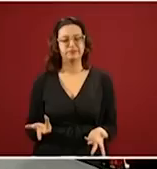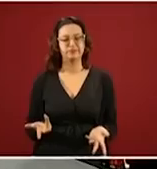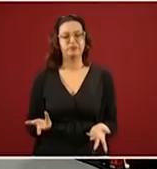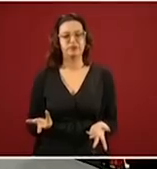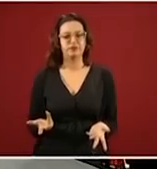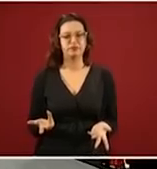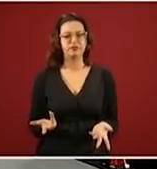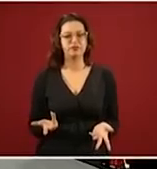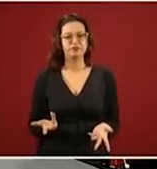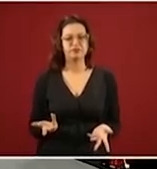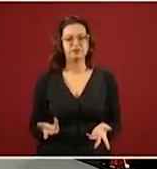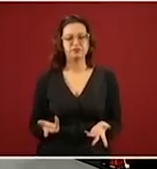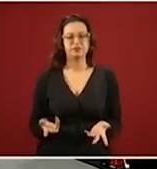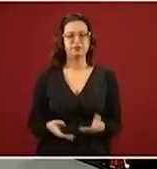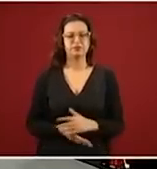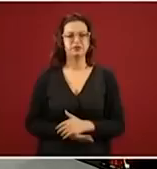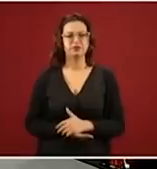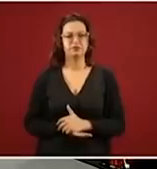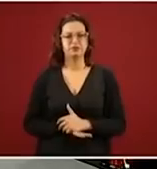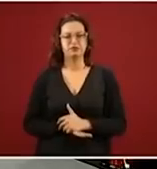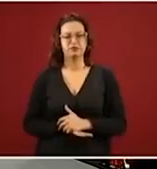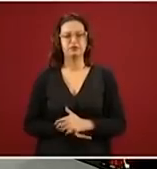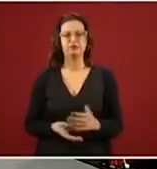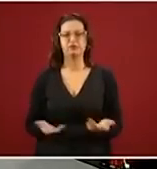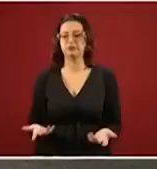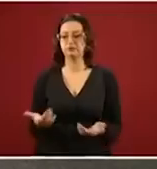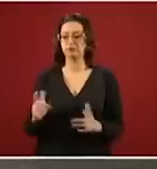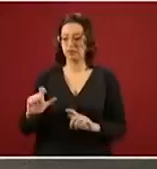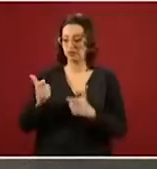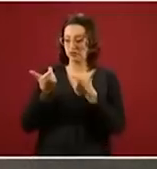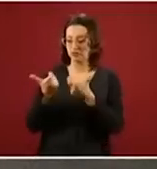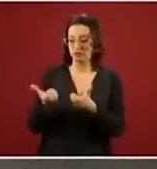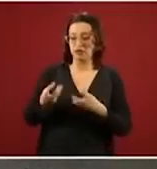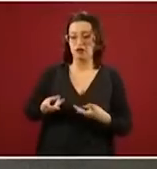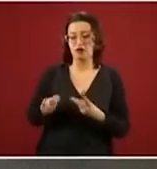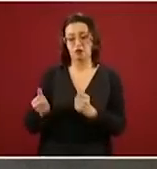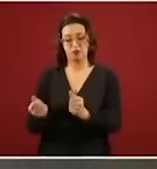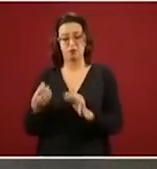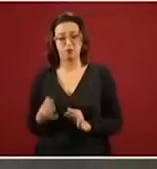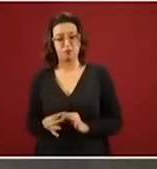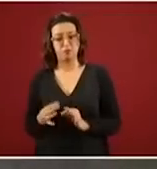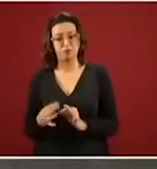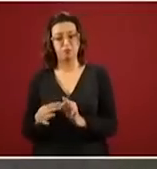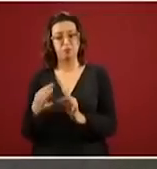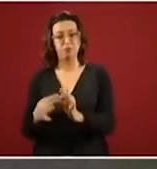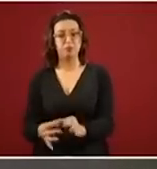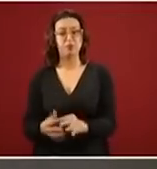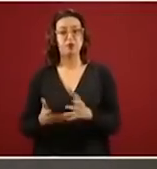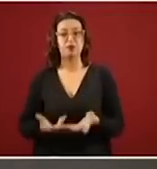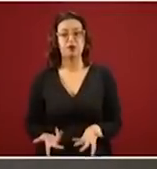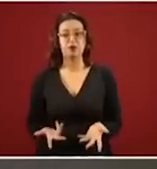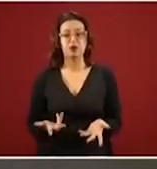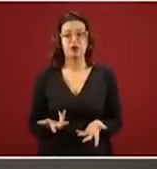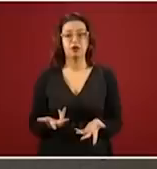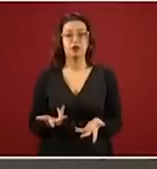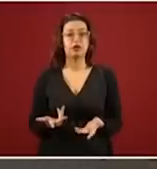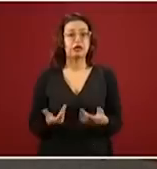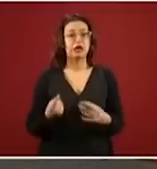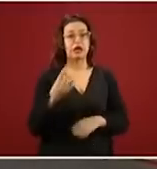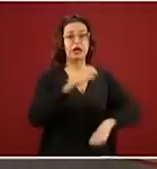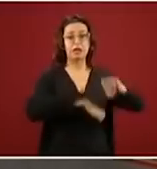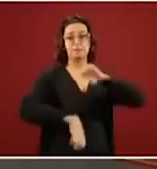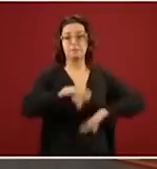ese dinero se aplica bien si no hay los monopolios que controlaban